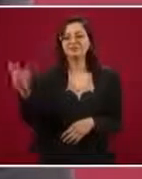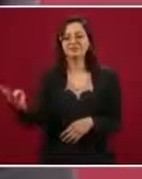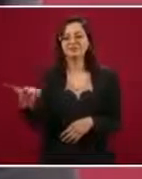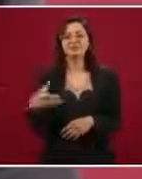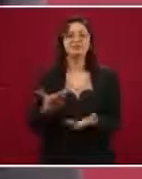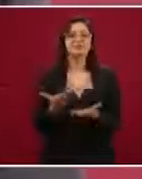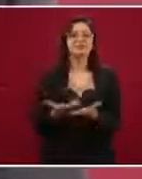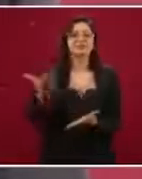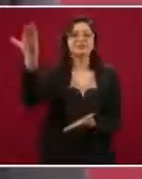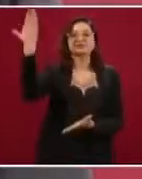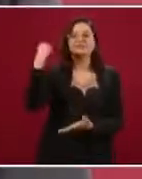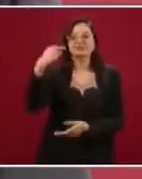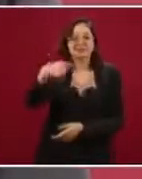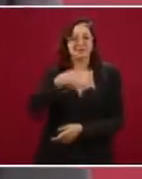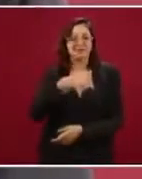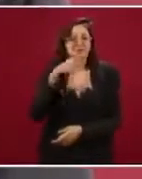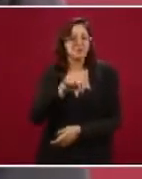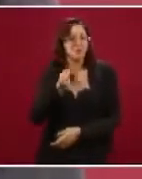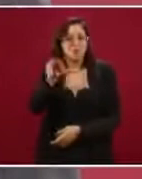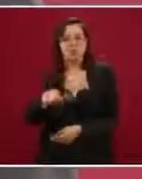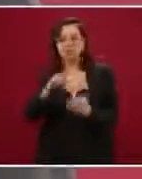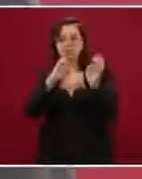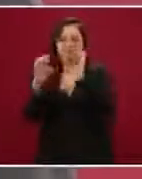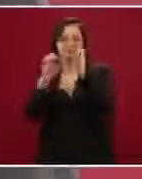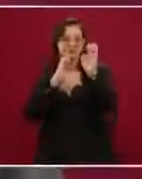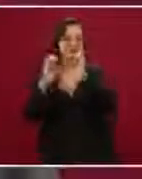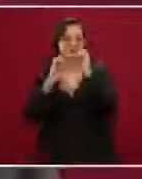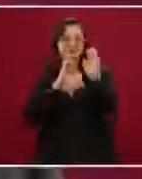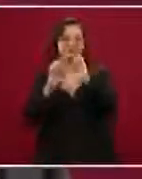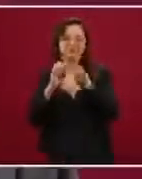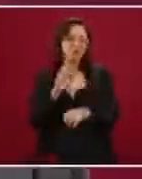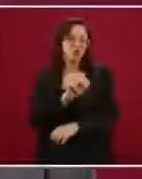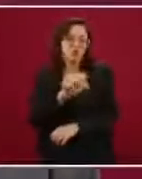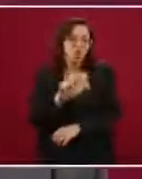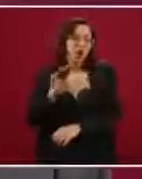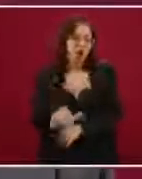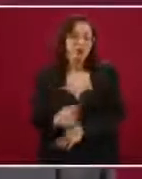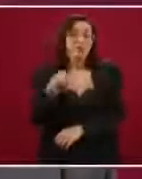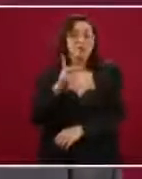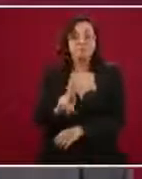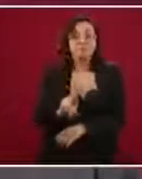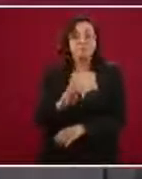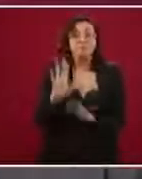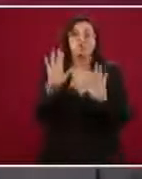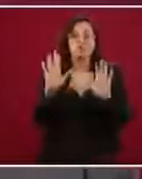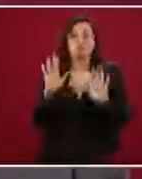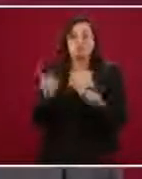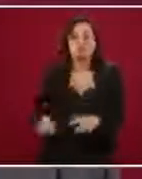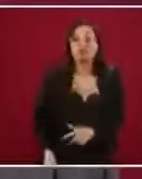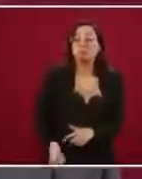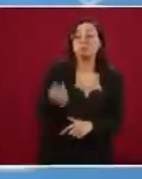entrevistaba. Bueno, pero la primera entrevista de televisión